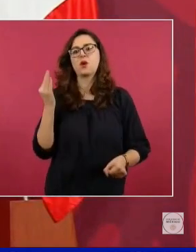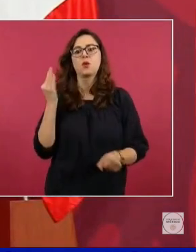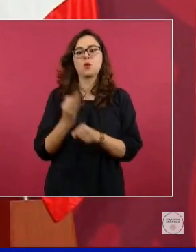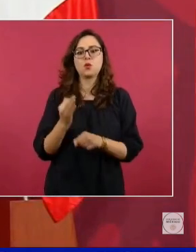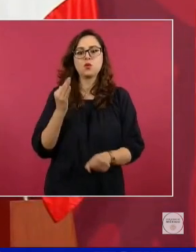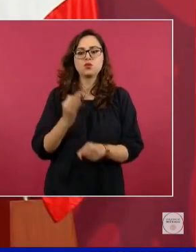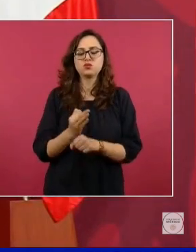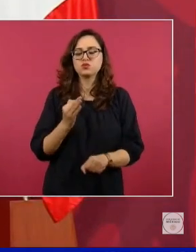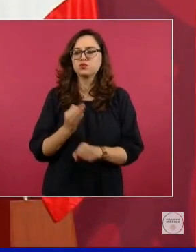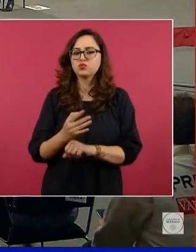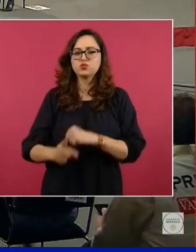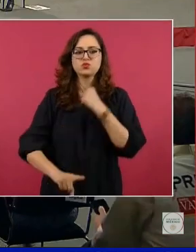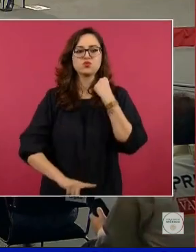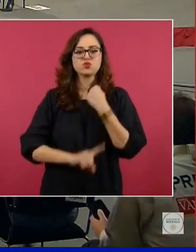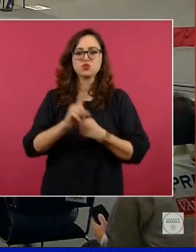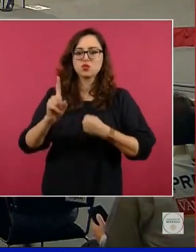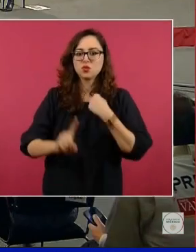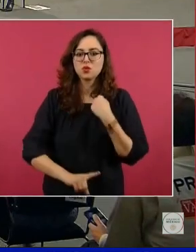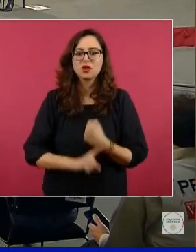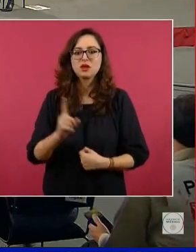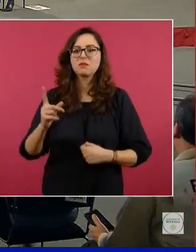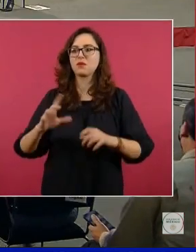de inflación, de carestía,